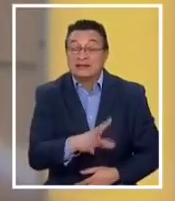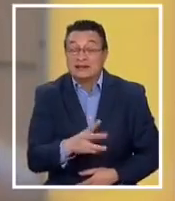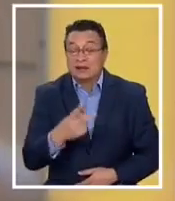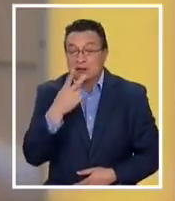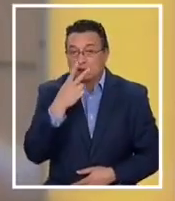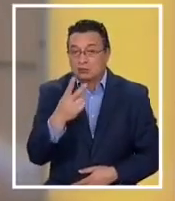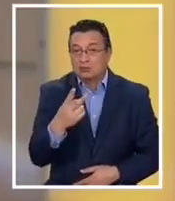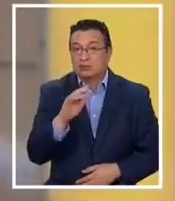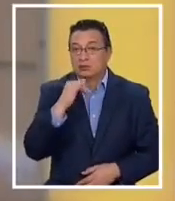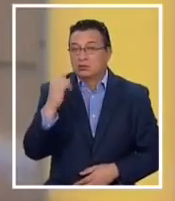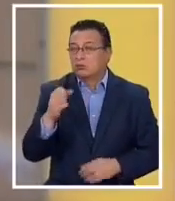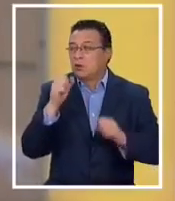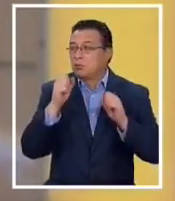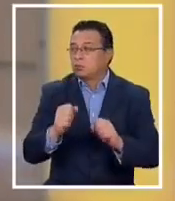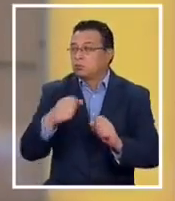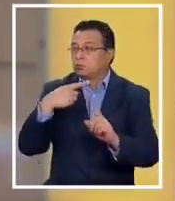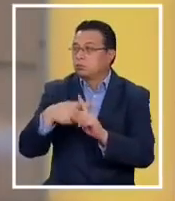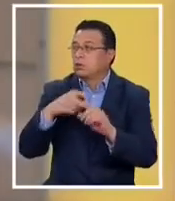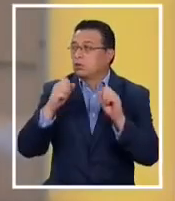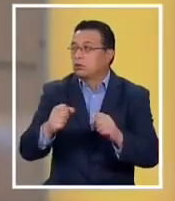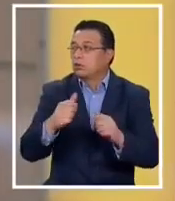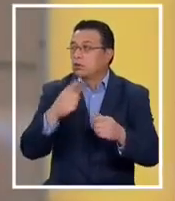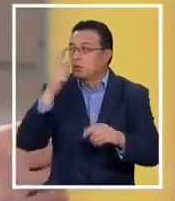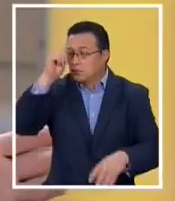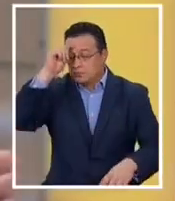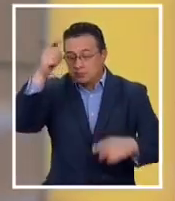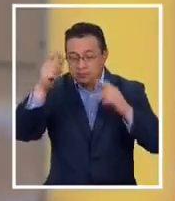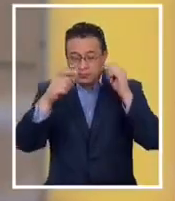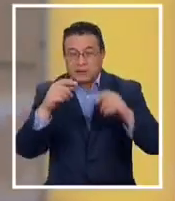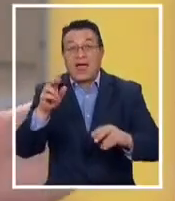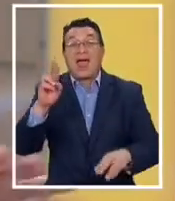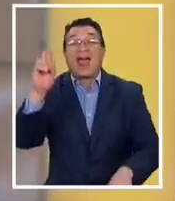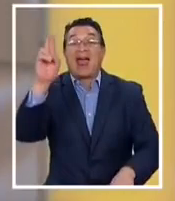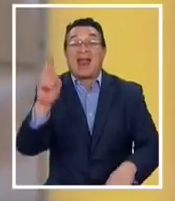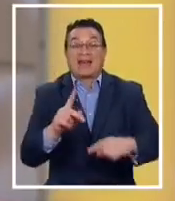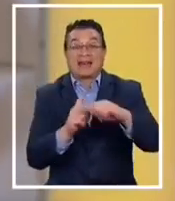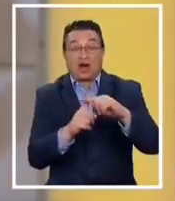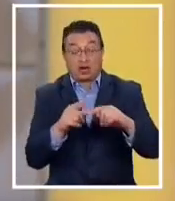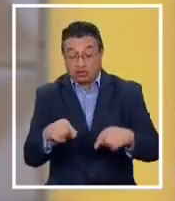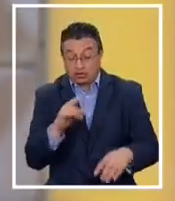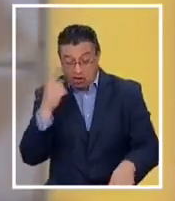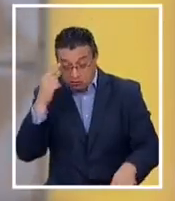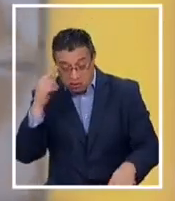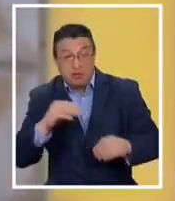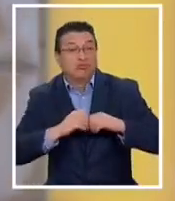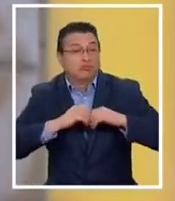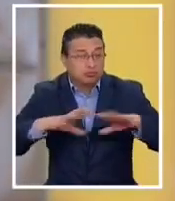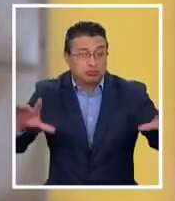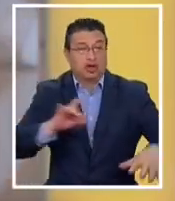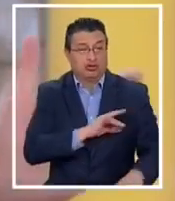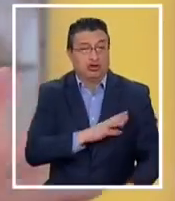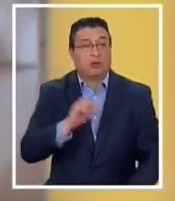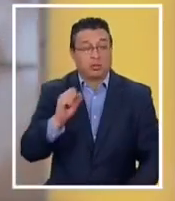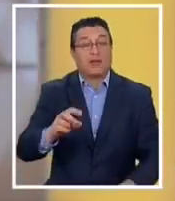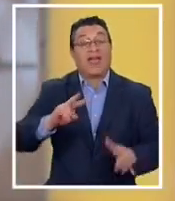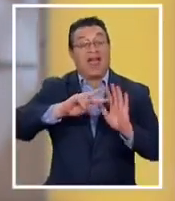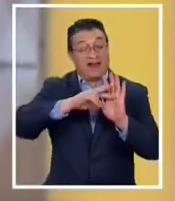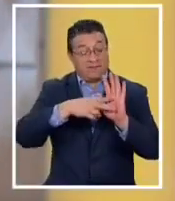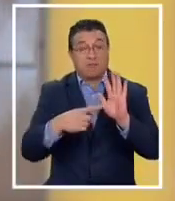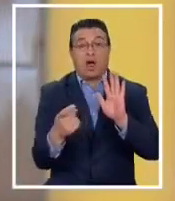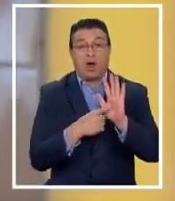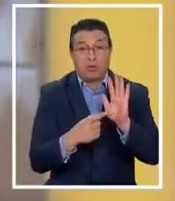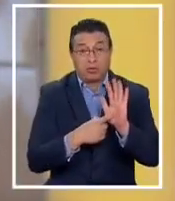mira por ejemplo la posibilidad de llevar la iniciativa popular de recoleta a todo el país no tenemos ninguna diferencia cuando decimos reforma tributaria